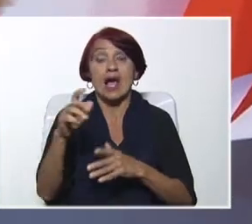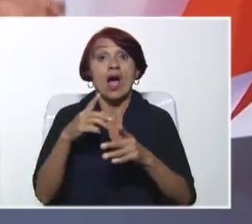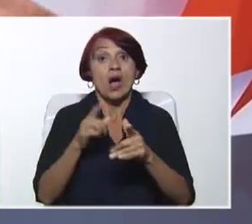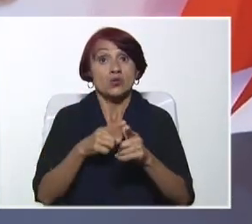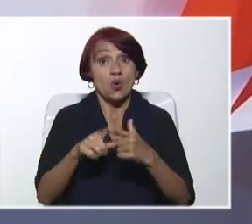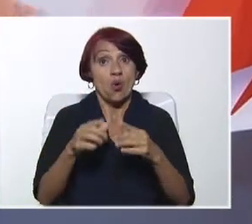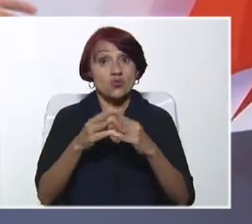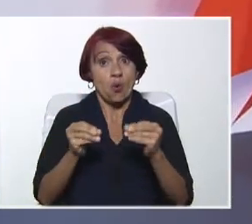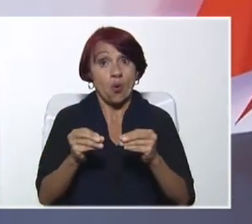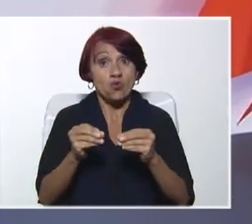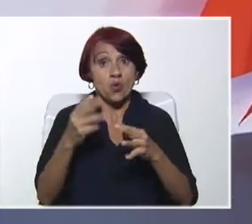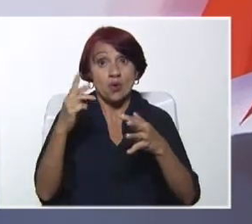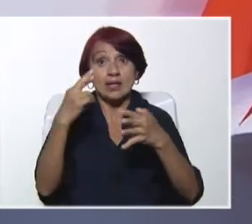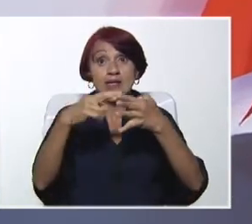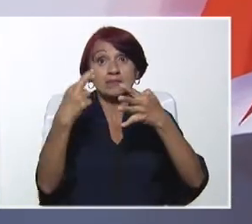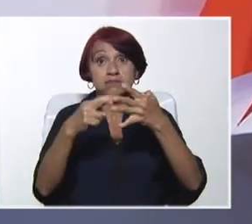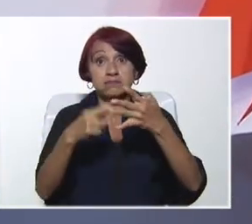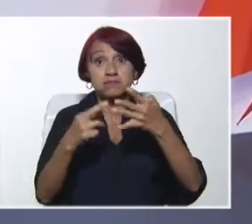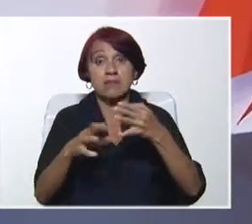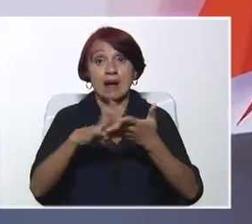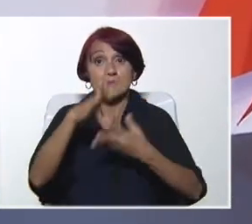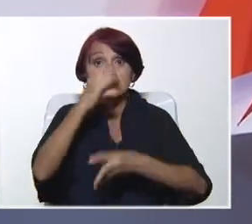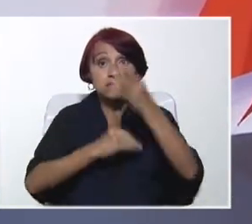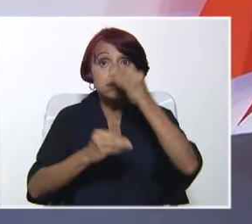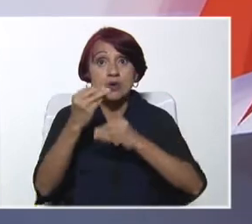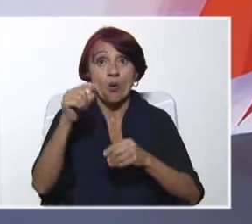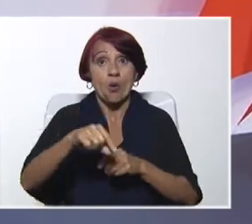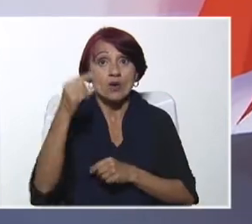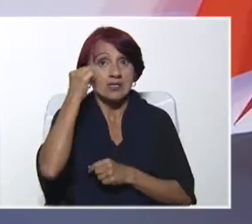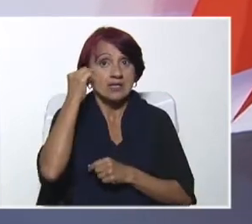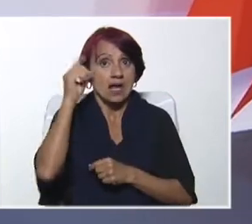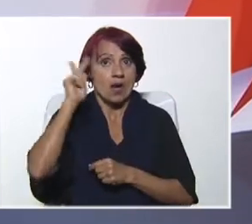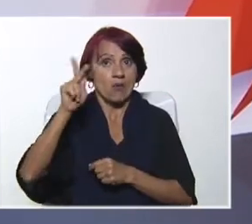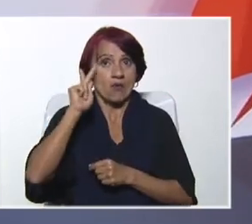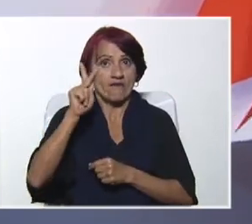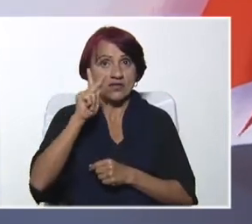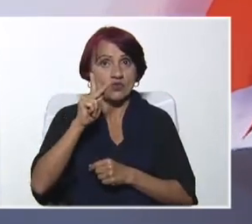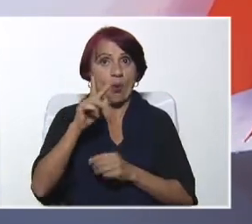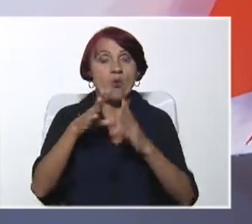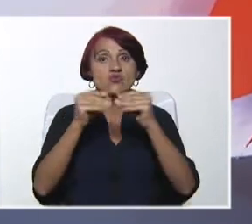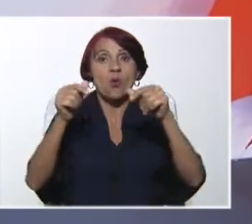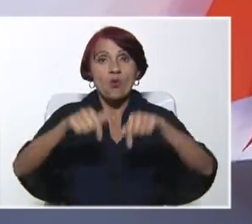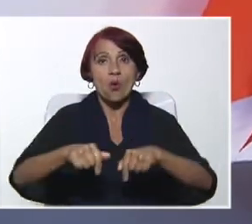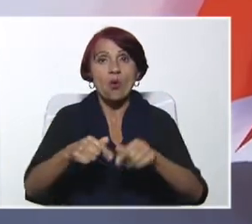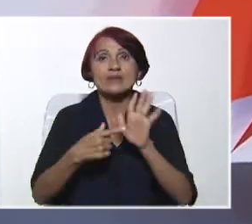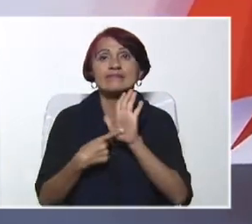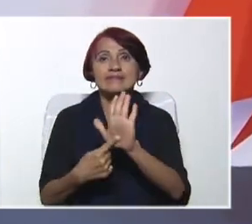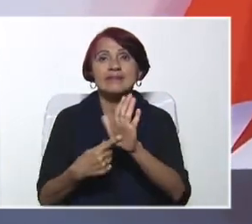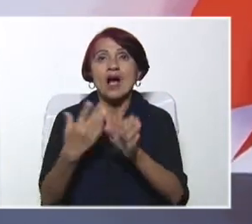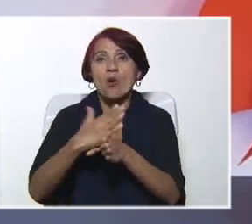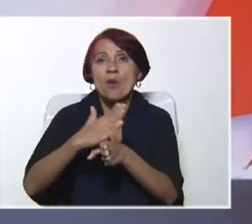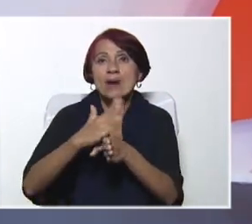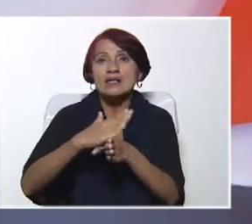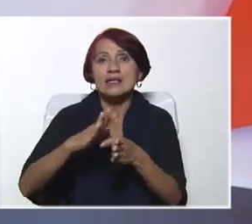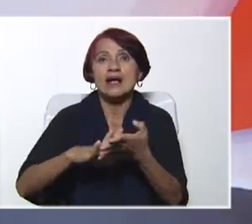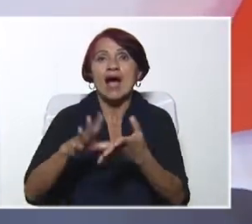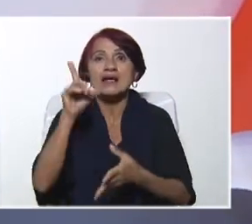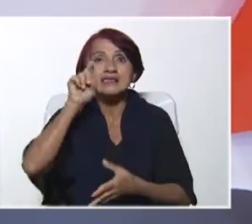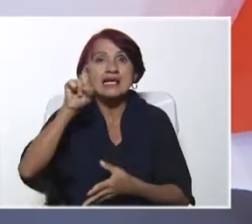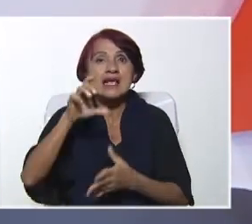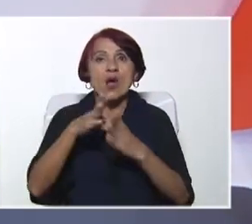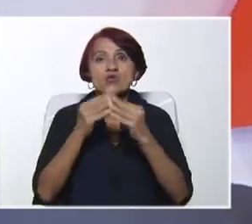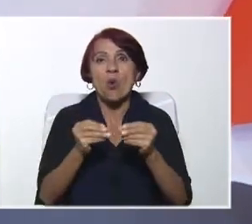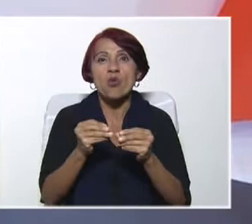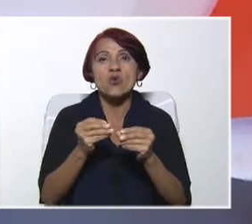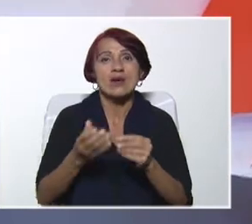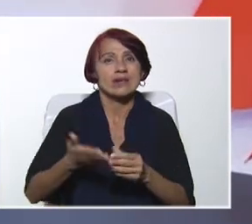los recursos para el aprendizaje que el día de hoy el profesor Gerson Rubin nos va a compartir para hablar acerca de algunos